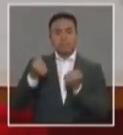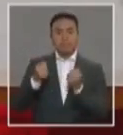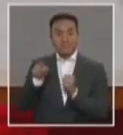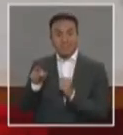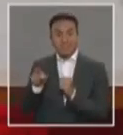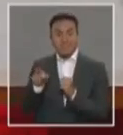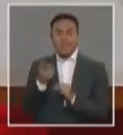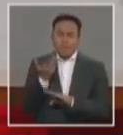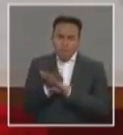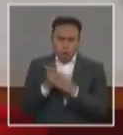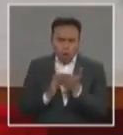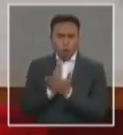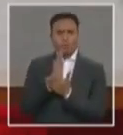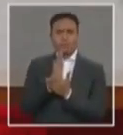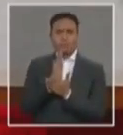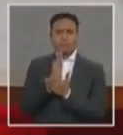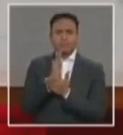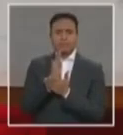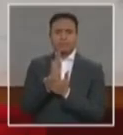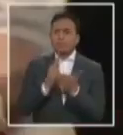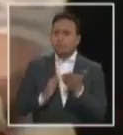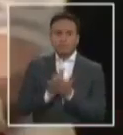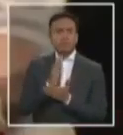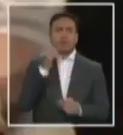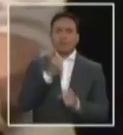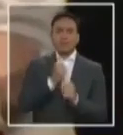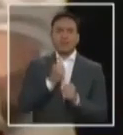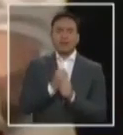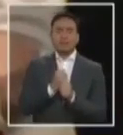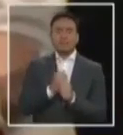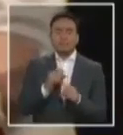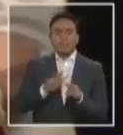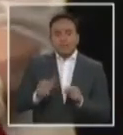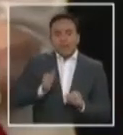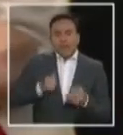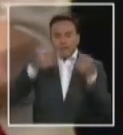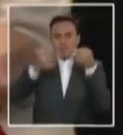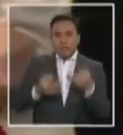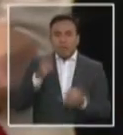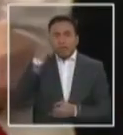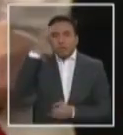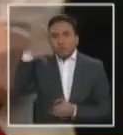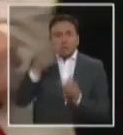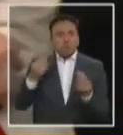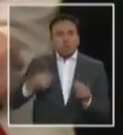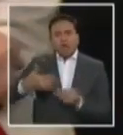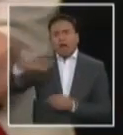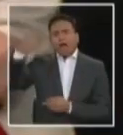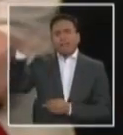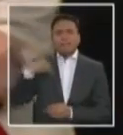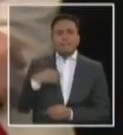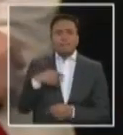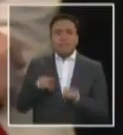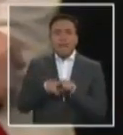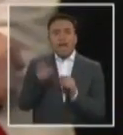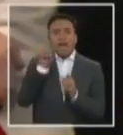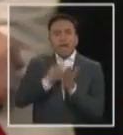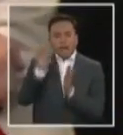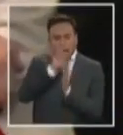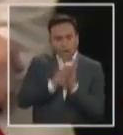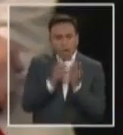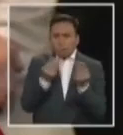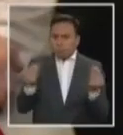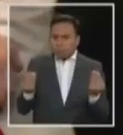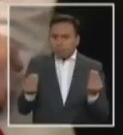importante de gente que ingresa al caguano a trabajar y que después se va y la tarde se tienen que bancar eh el primer Taco en en el cruce